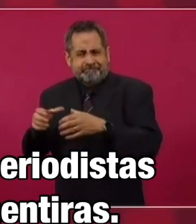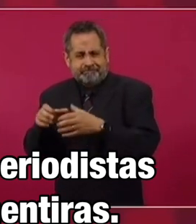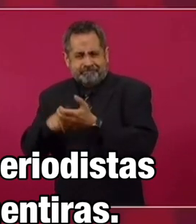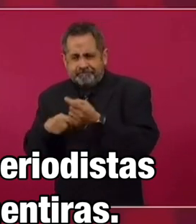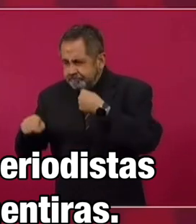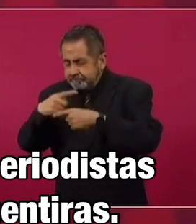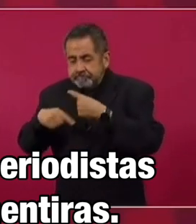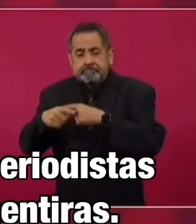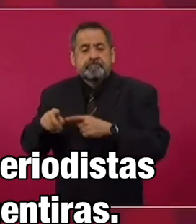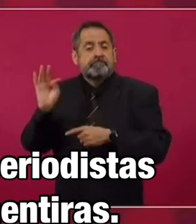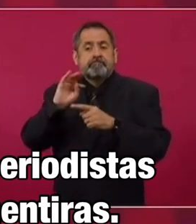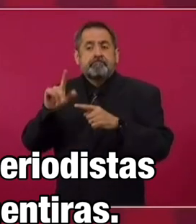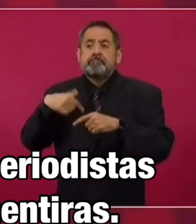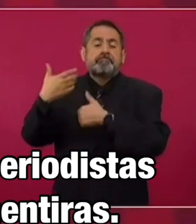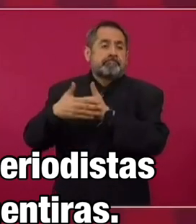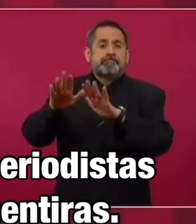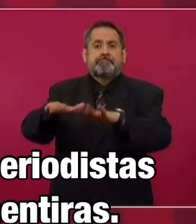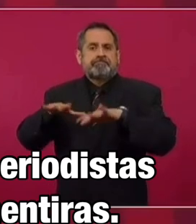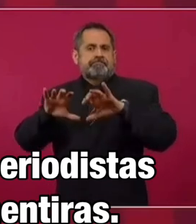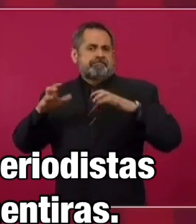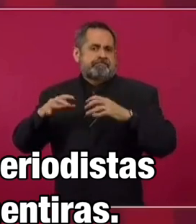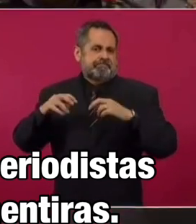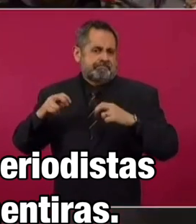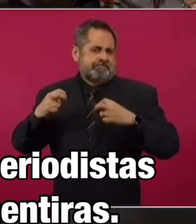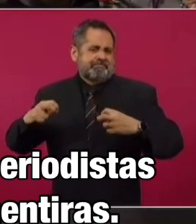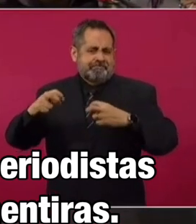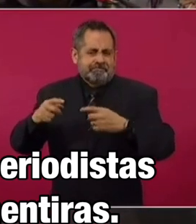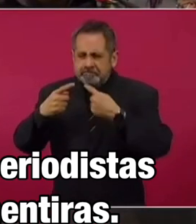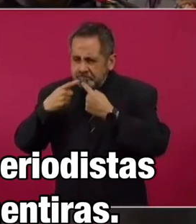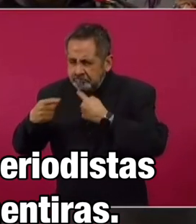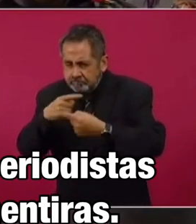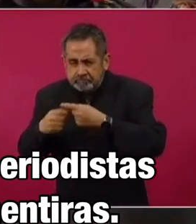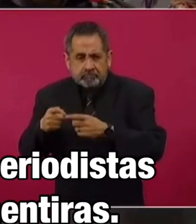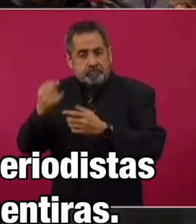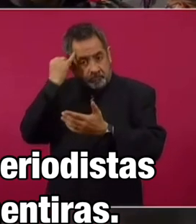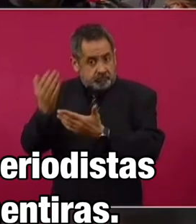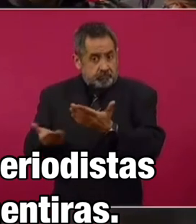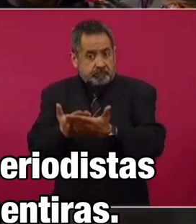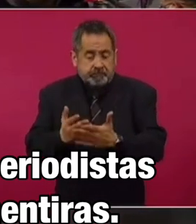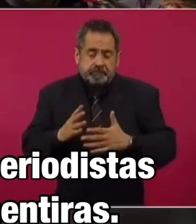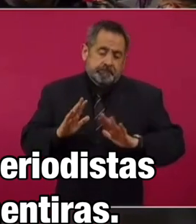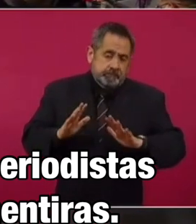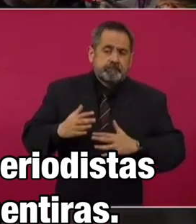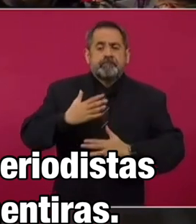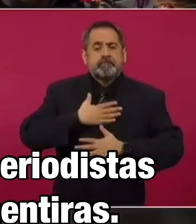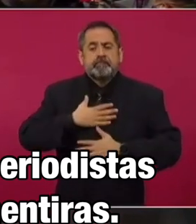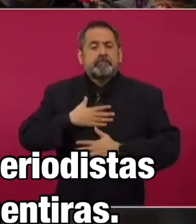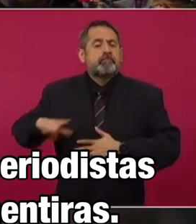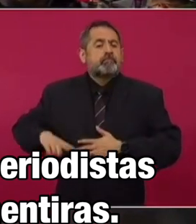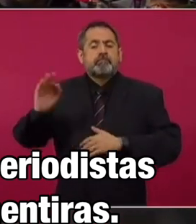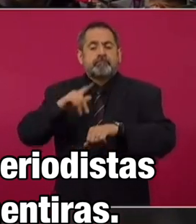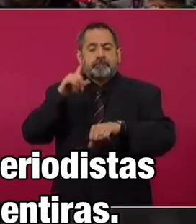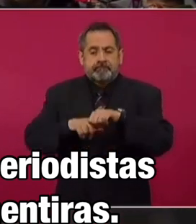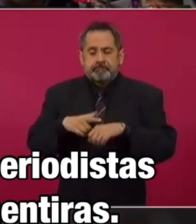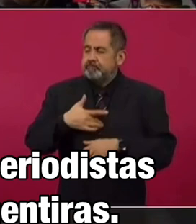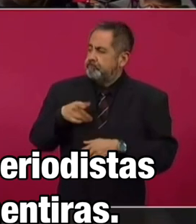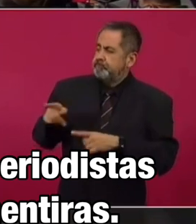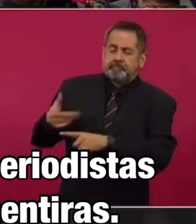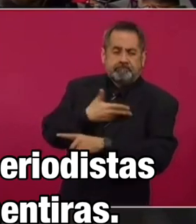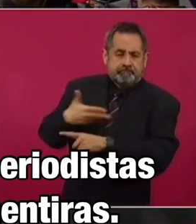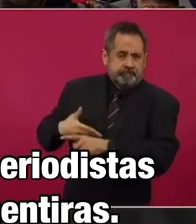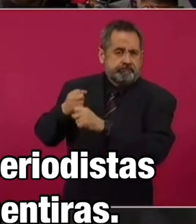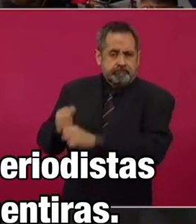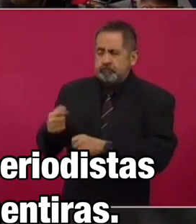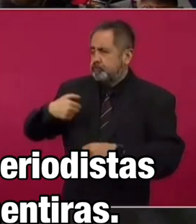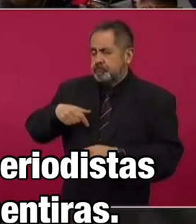pues discutirán y debatirán la iniciativa. Nosotros reiteramos que el gobierno federal es la instrucción y la convicción del señor